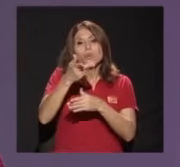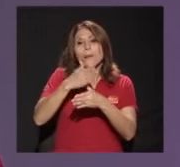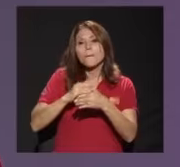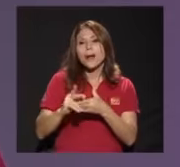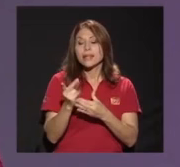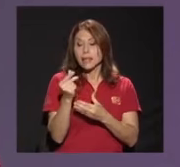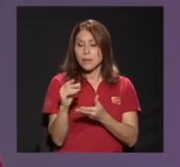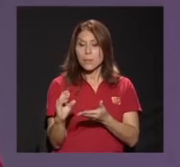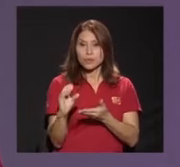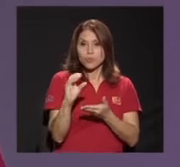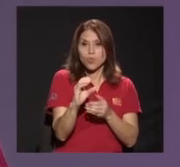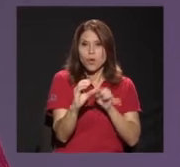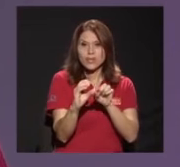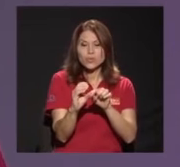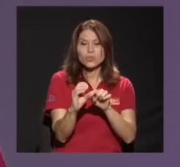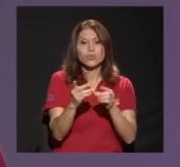nacional.